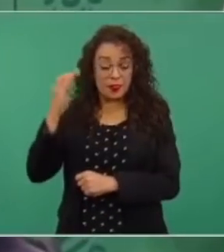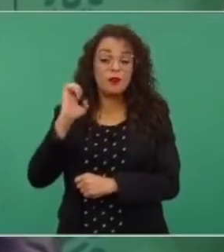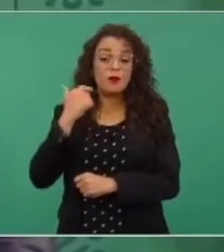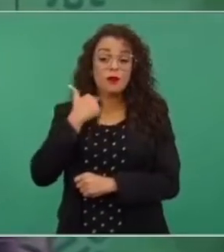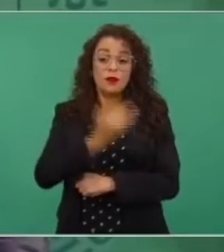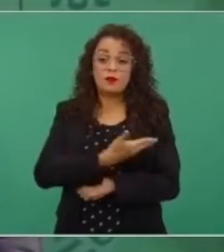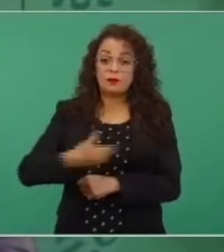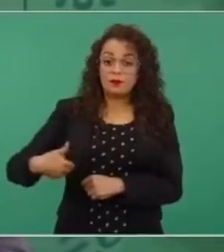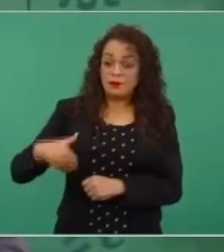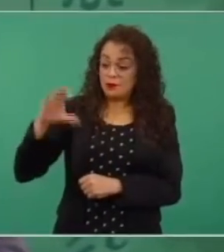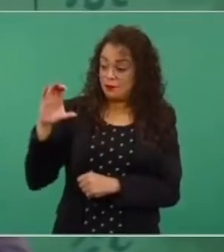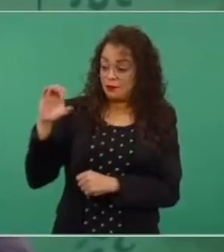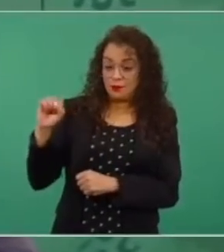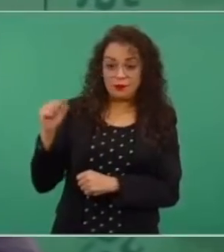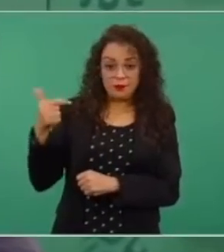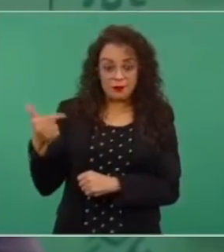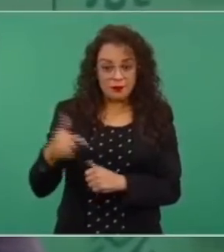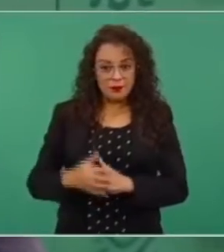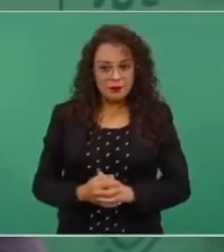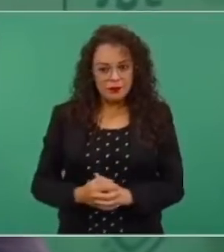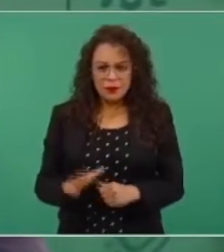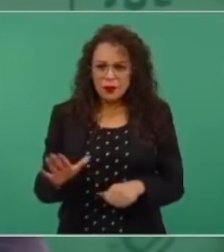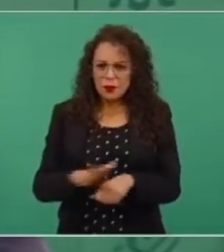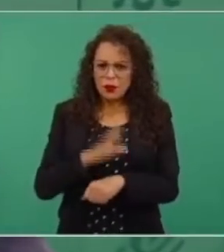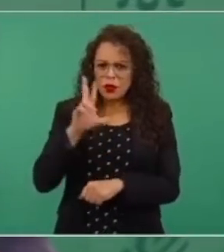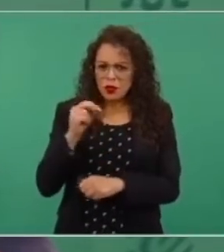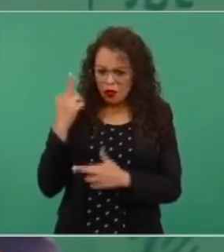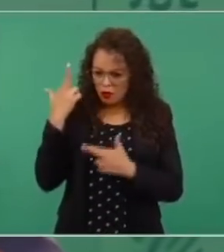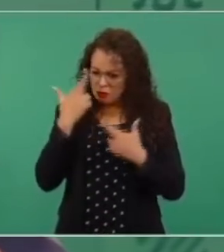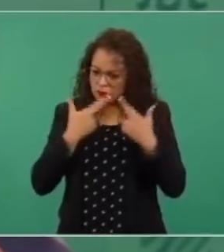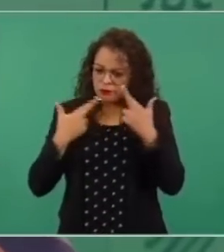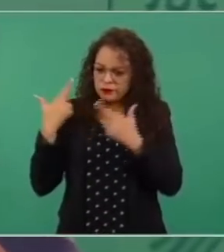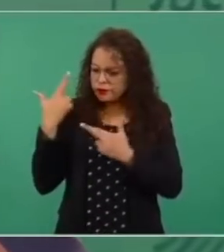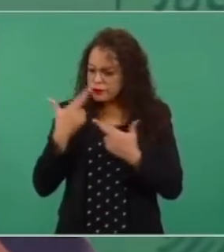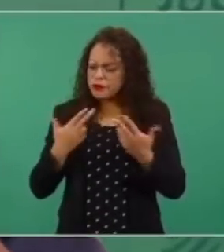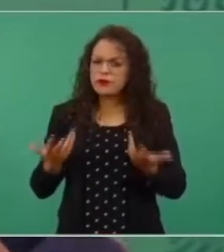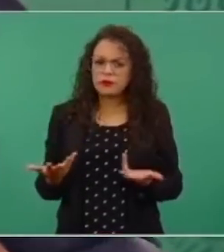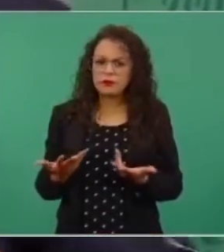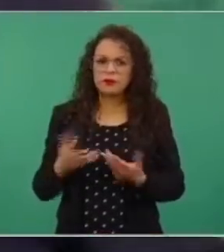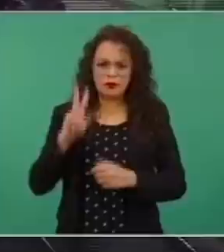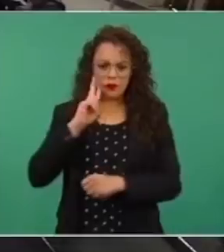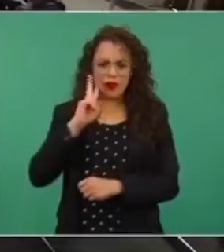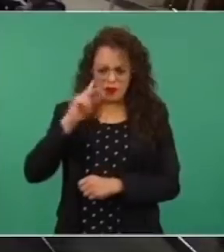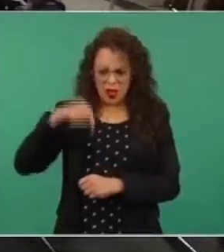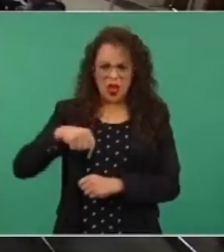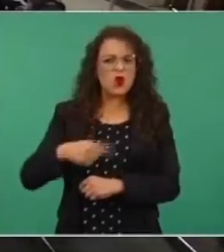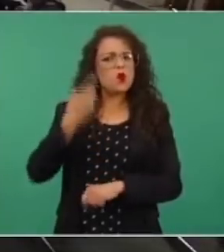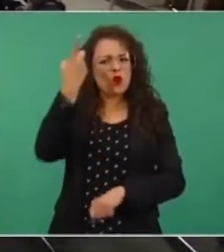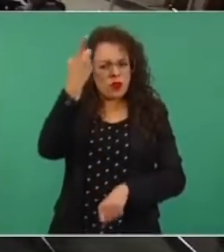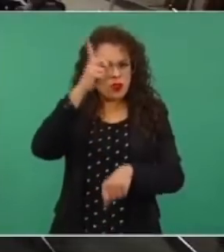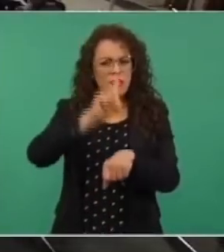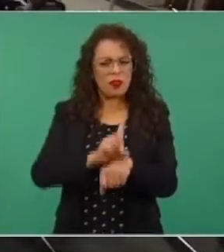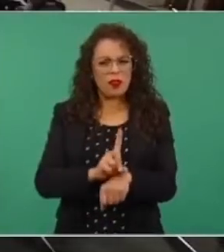Pero ¿por qué no se analiza? Y un día vamos a hacer aquí